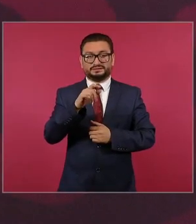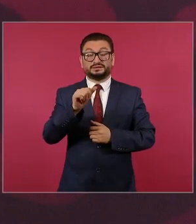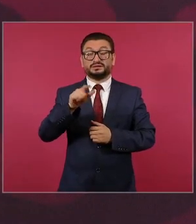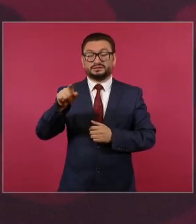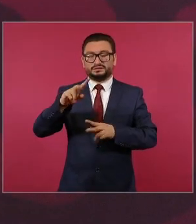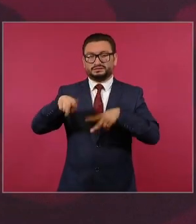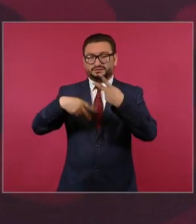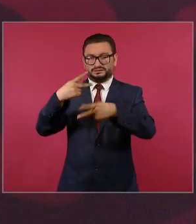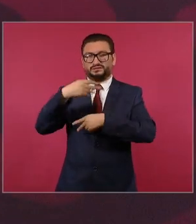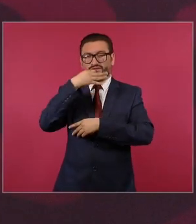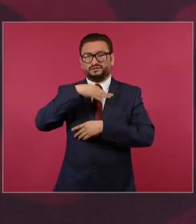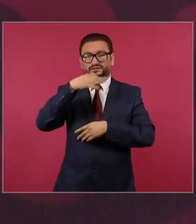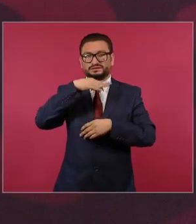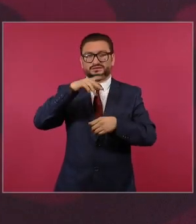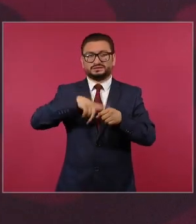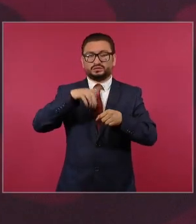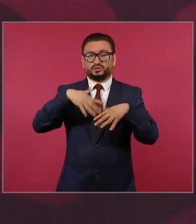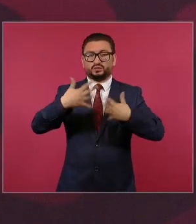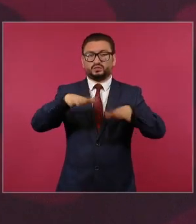Un